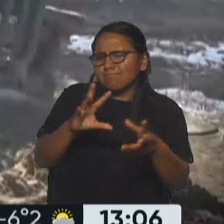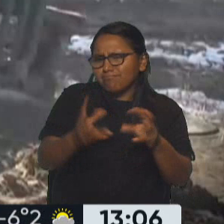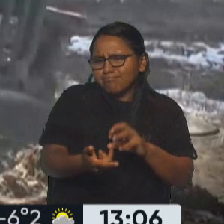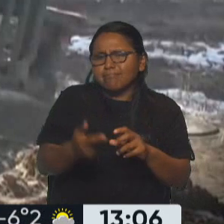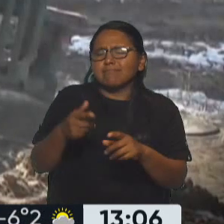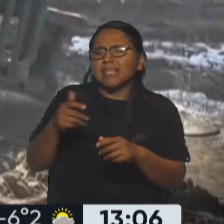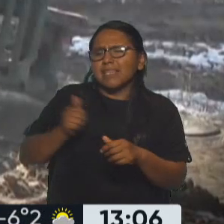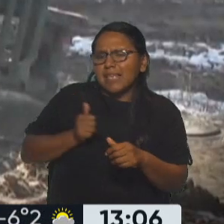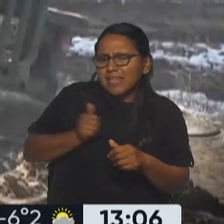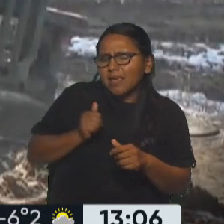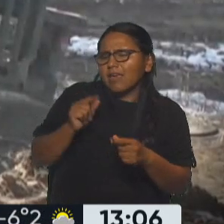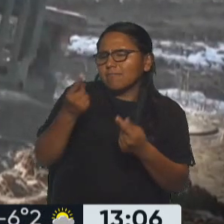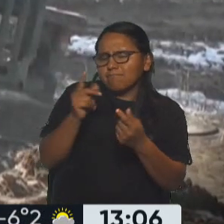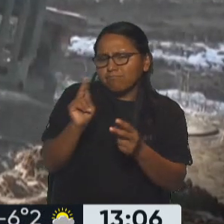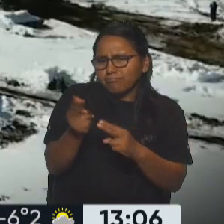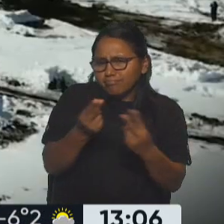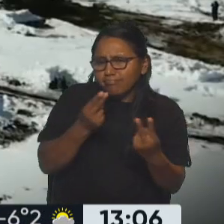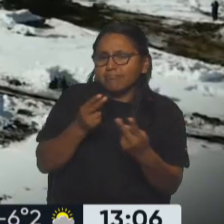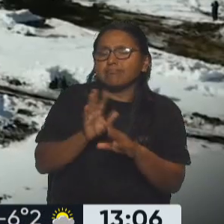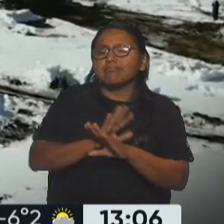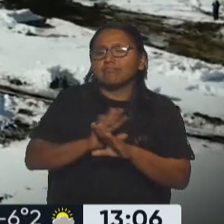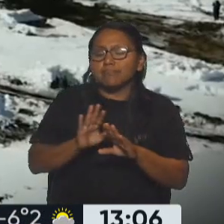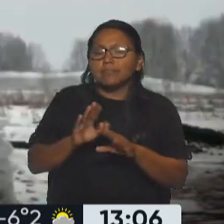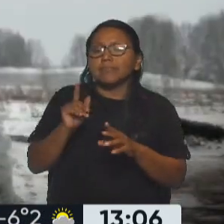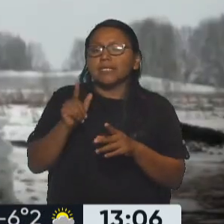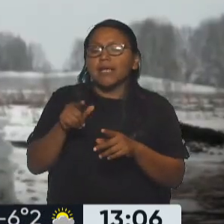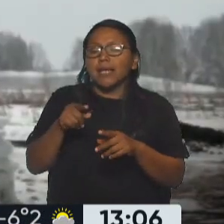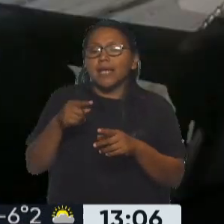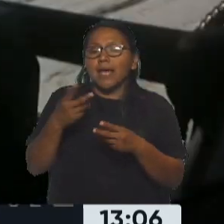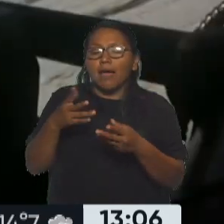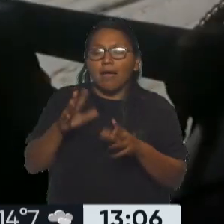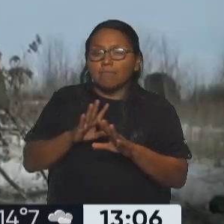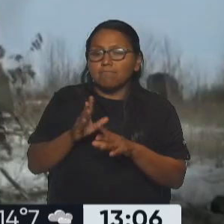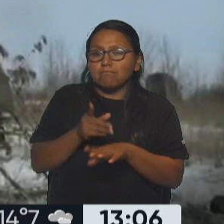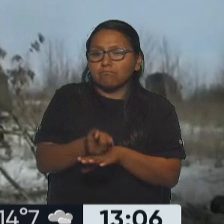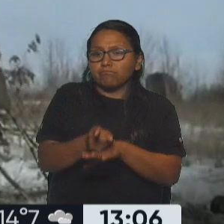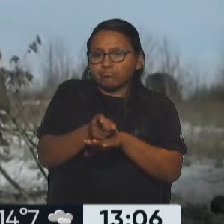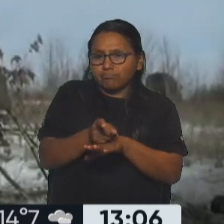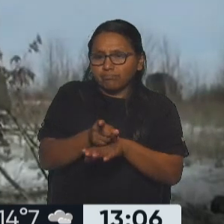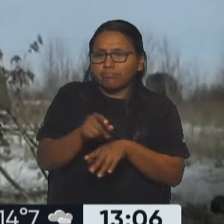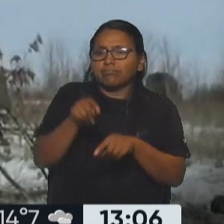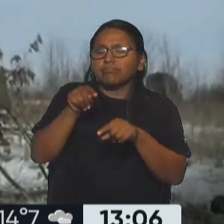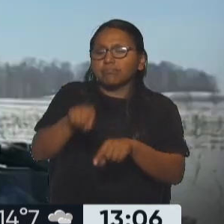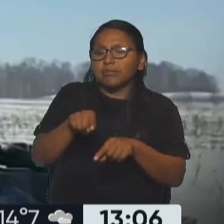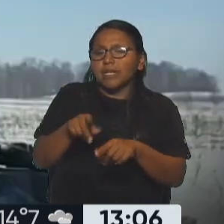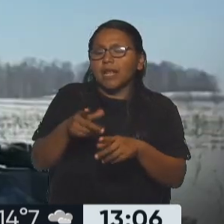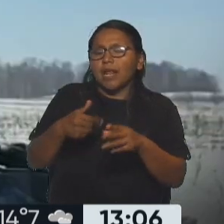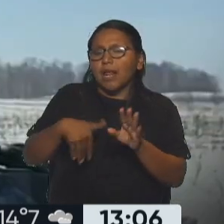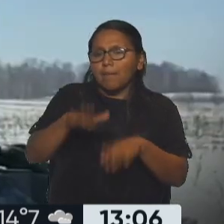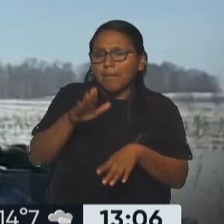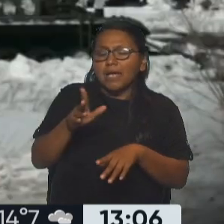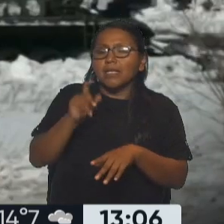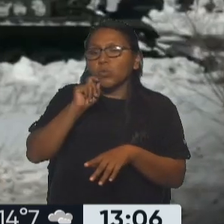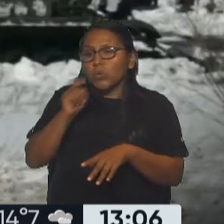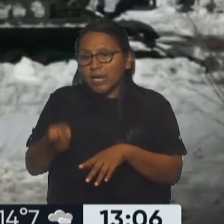y oficiales de alto rango, forzó al Kremlin a recurrir de manera masiva a su artillería, superior en número a la de